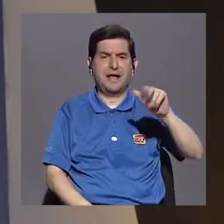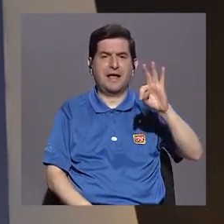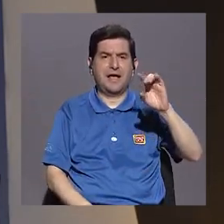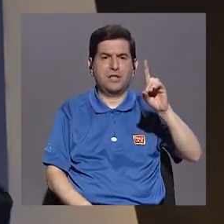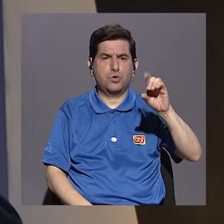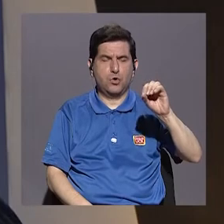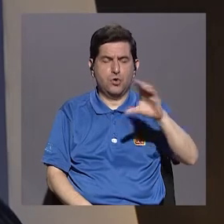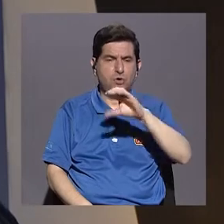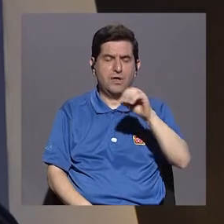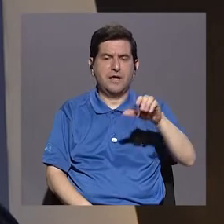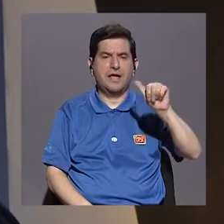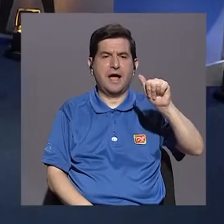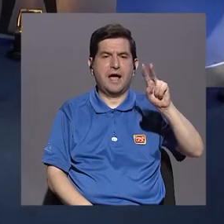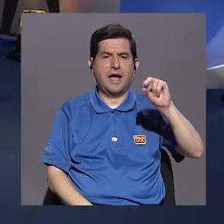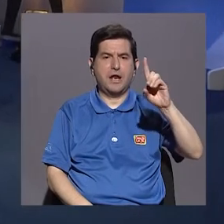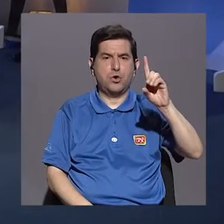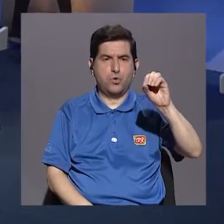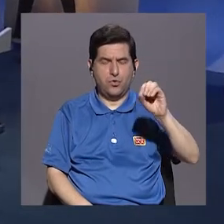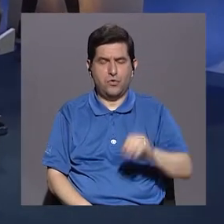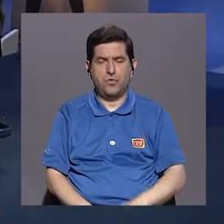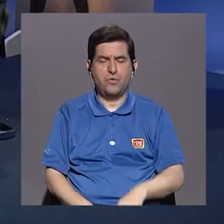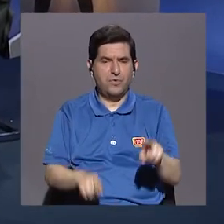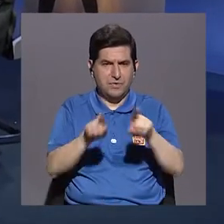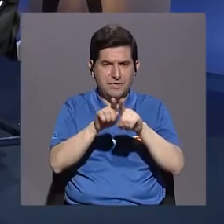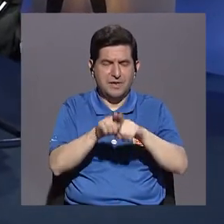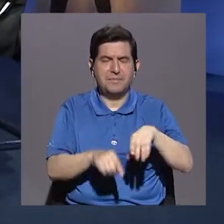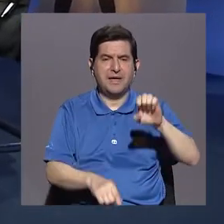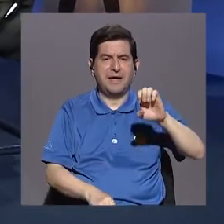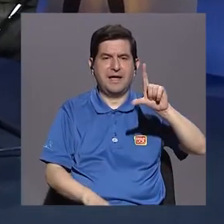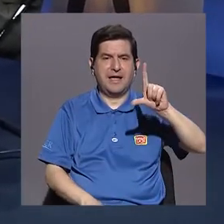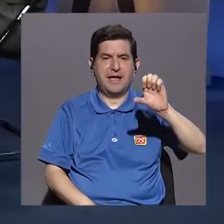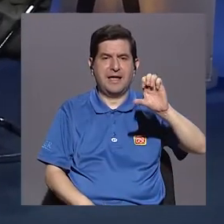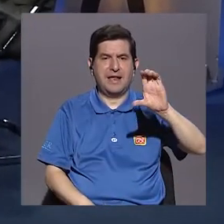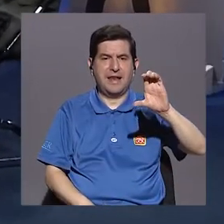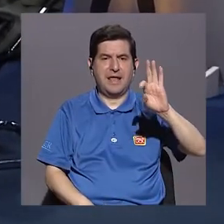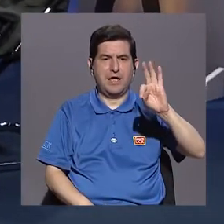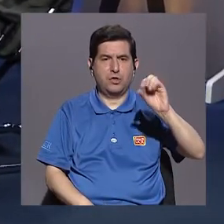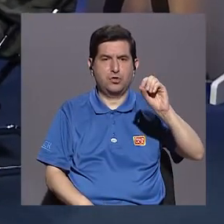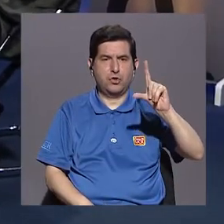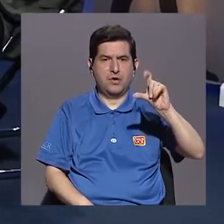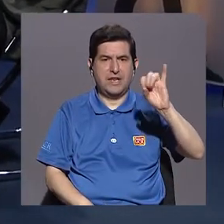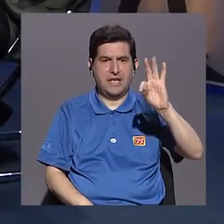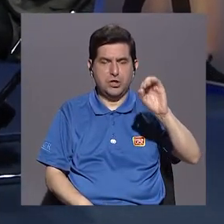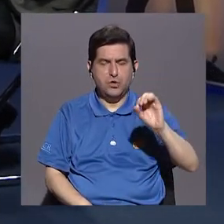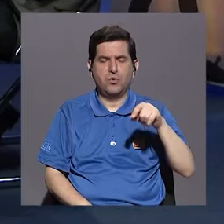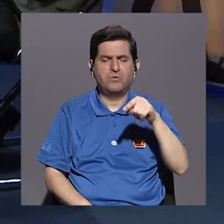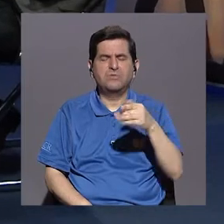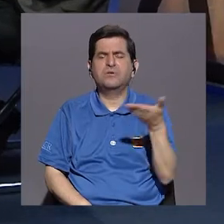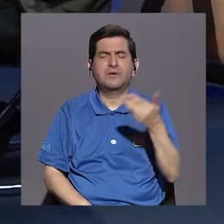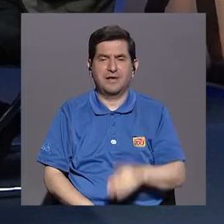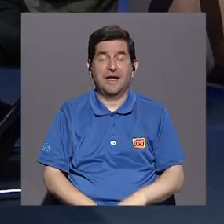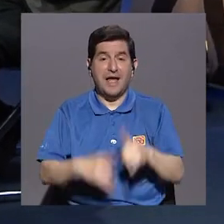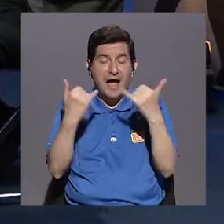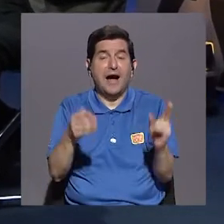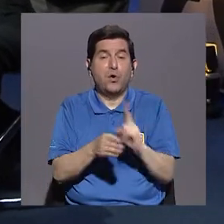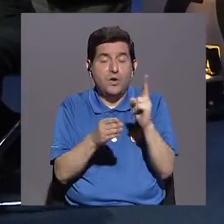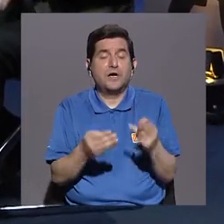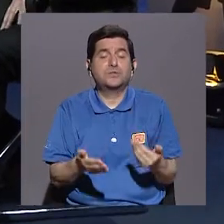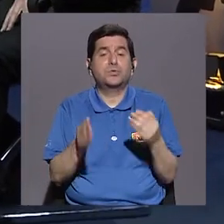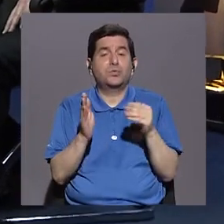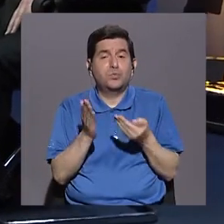si tenemos un electrolito siguen para producir la baja el electrolito que se usa ahora modernamente